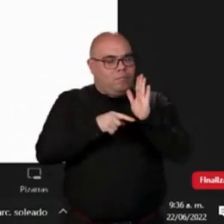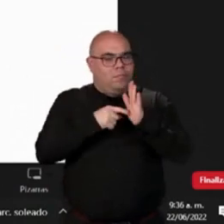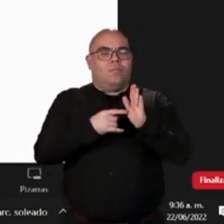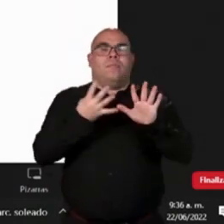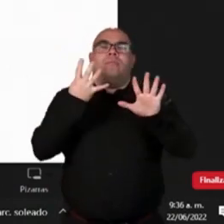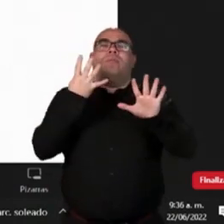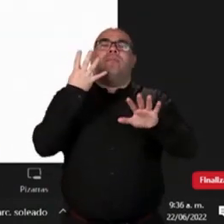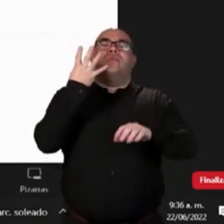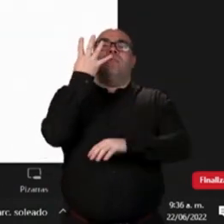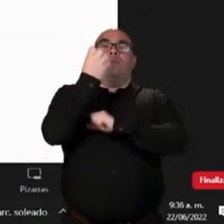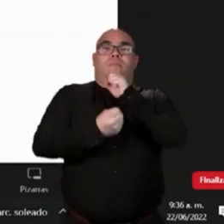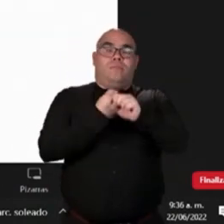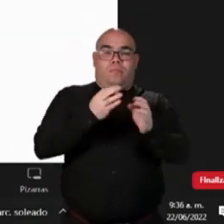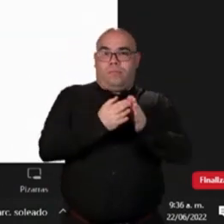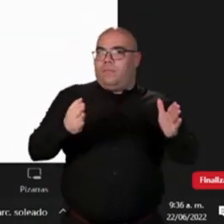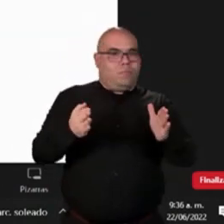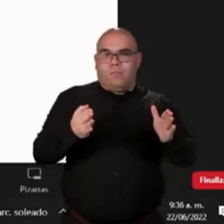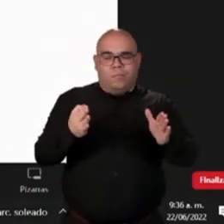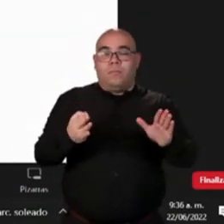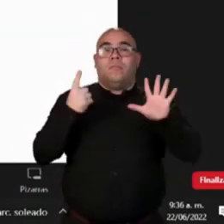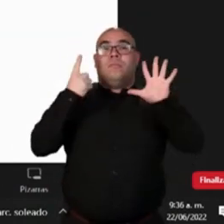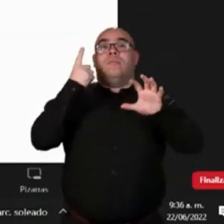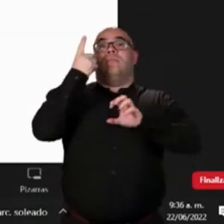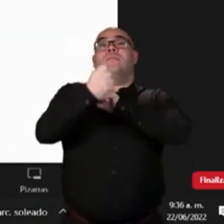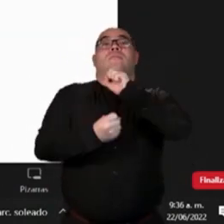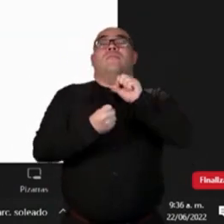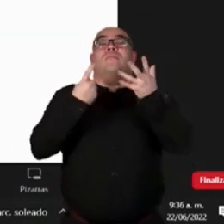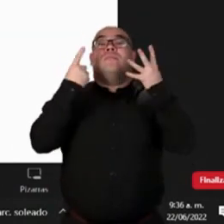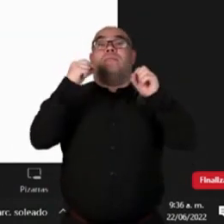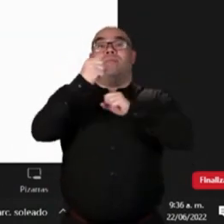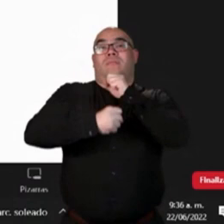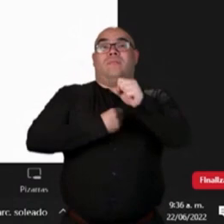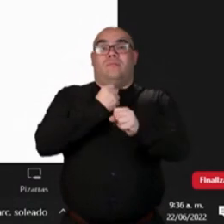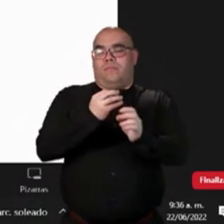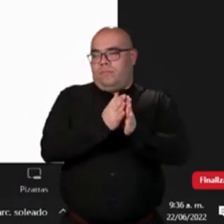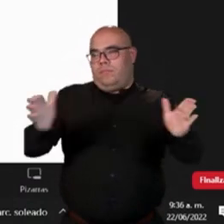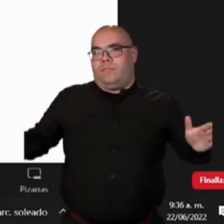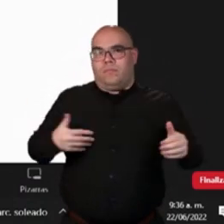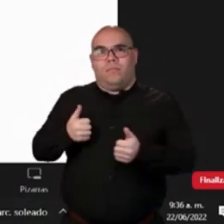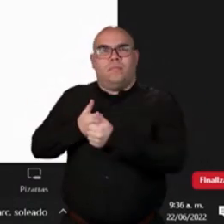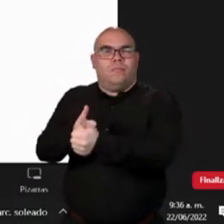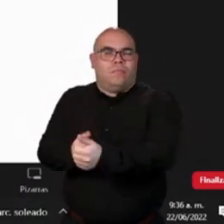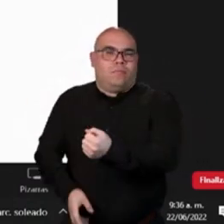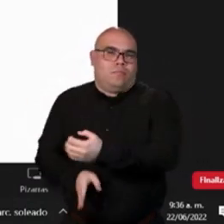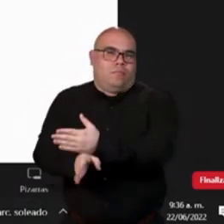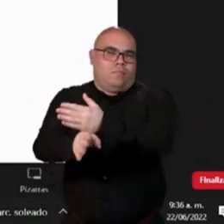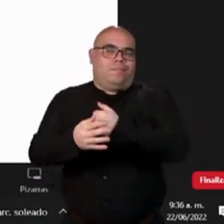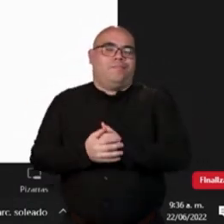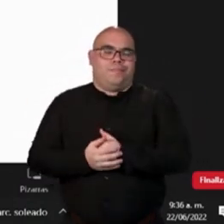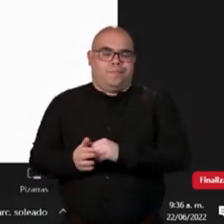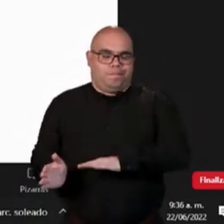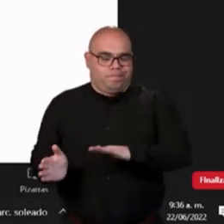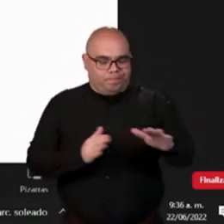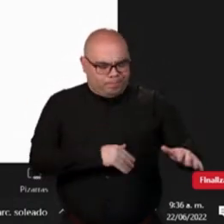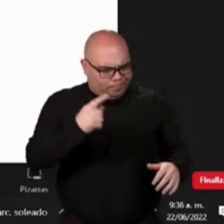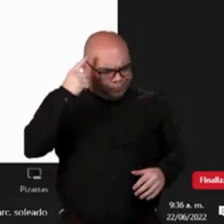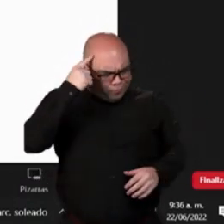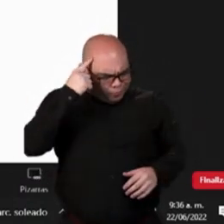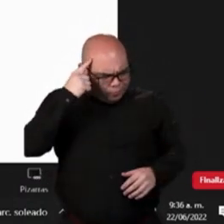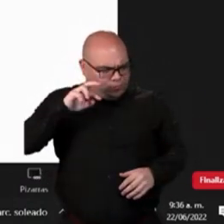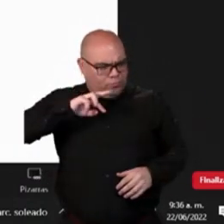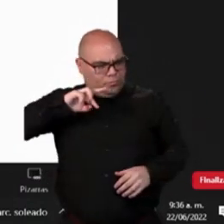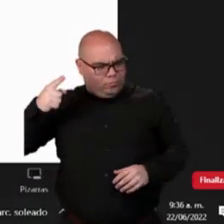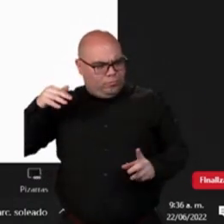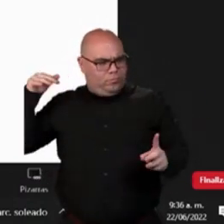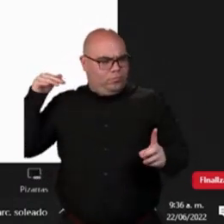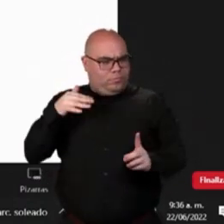de 60 años para acompañarlos por el resto de su vida. Los cambios demográficos también es algo importante. Las